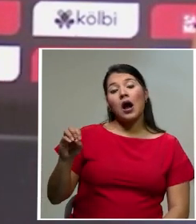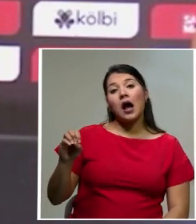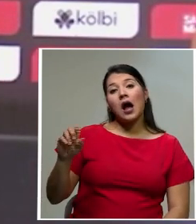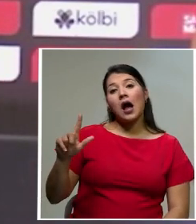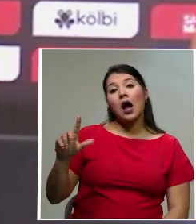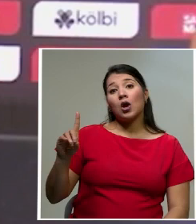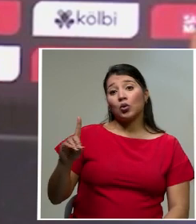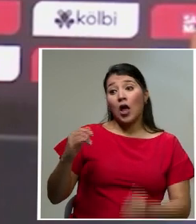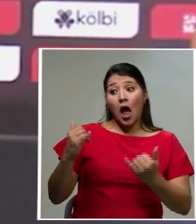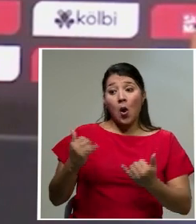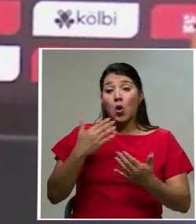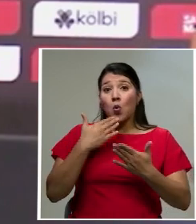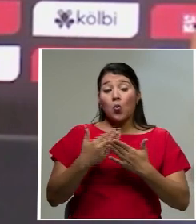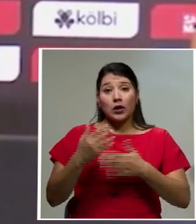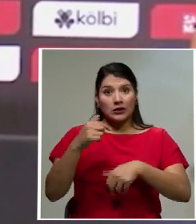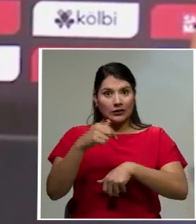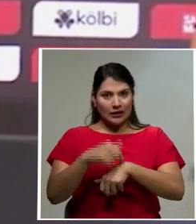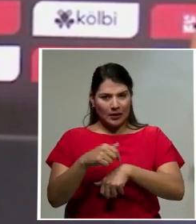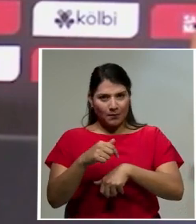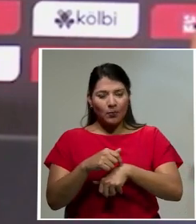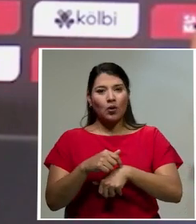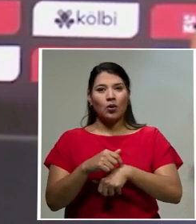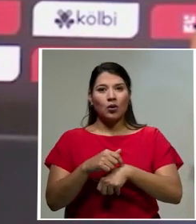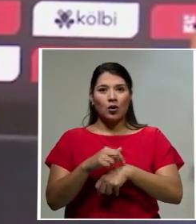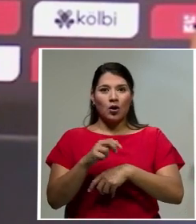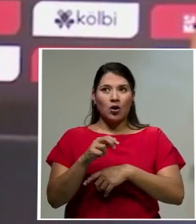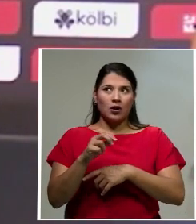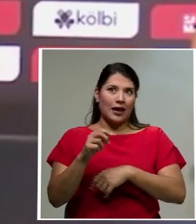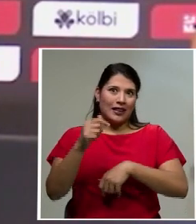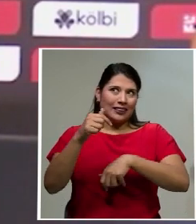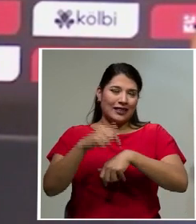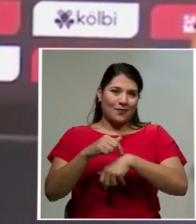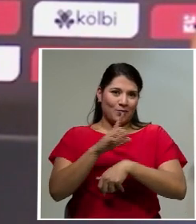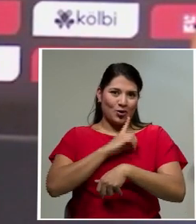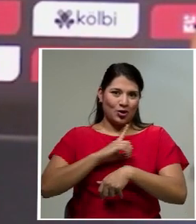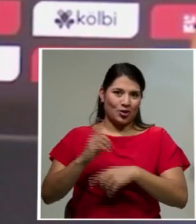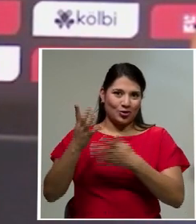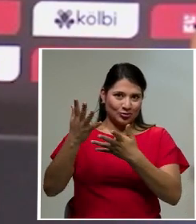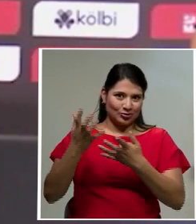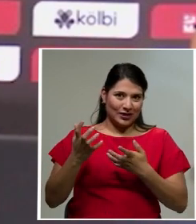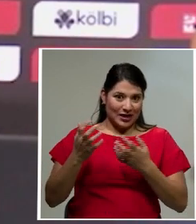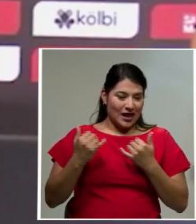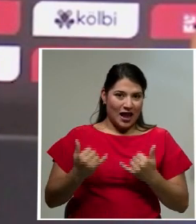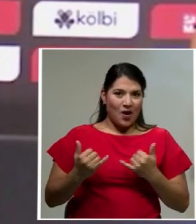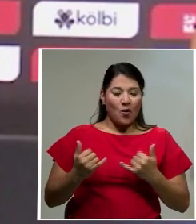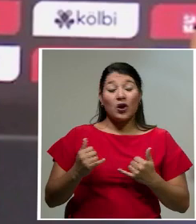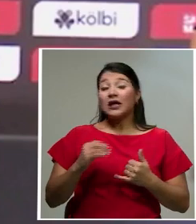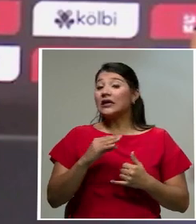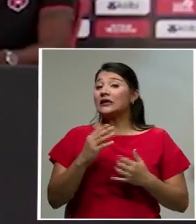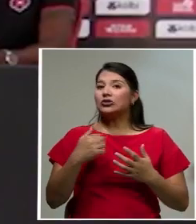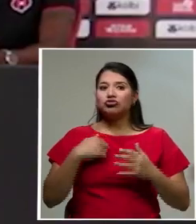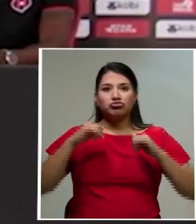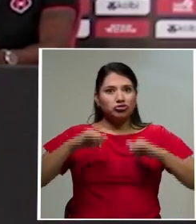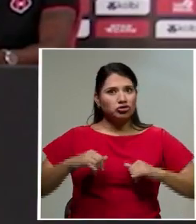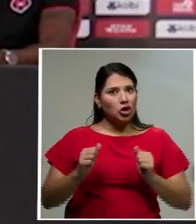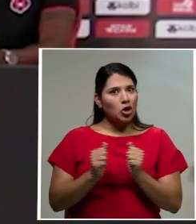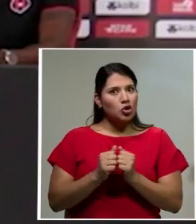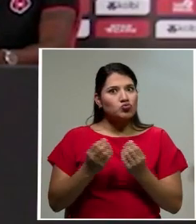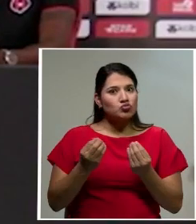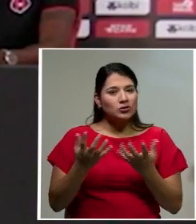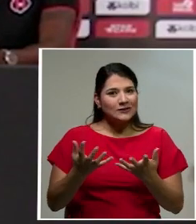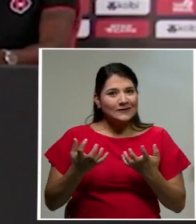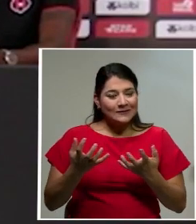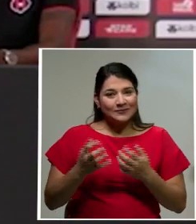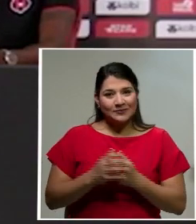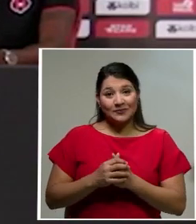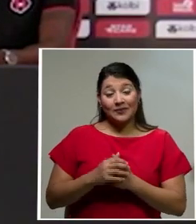justo, un tiempo, como decimos, el tiempo de Dios es este y aquí estamos con muchas ganas. Agustín Lleida explicó que